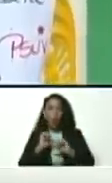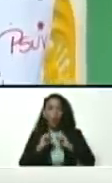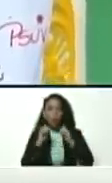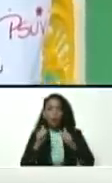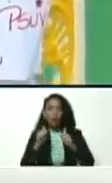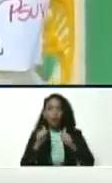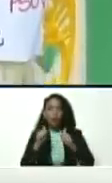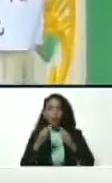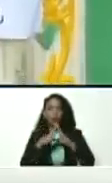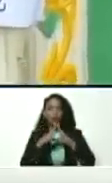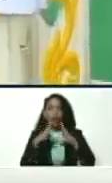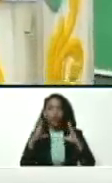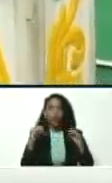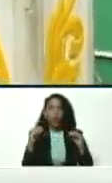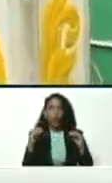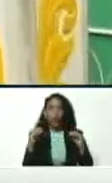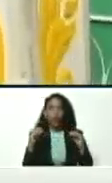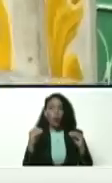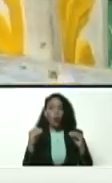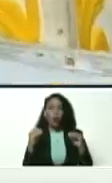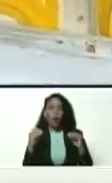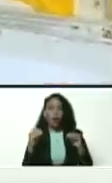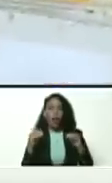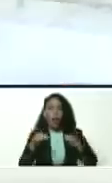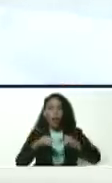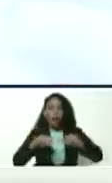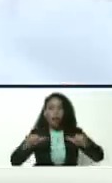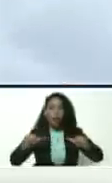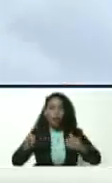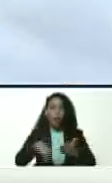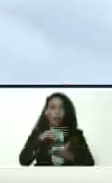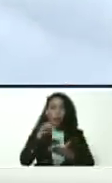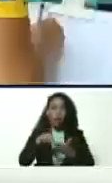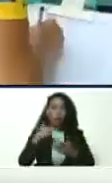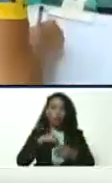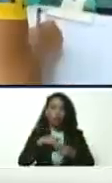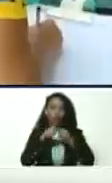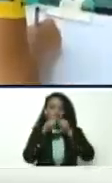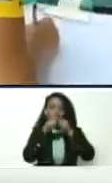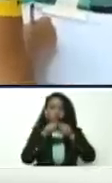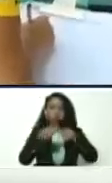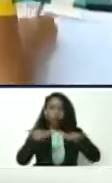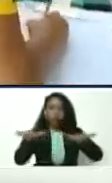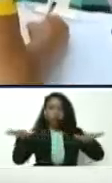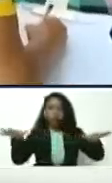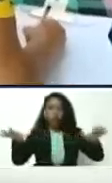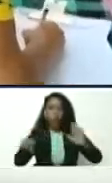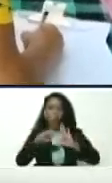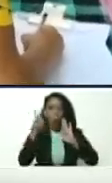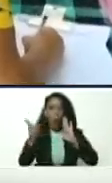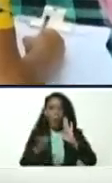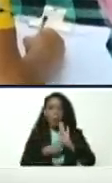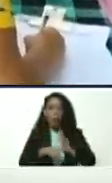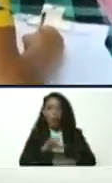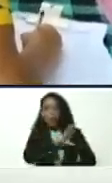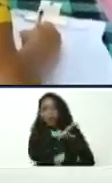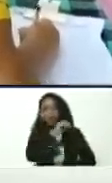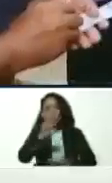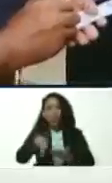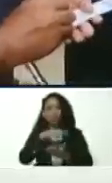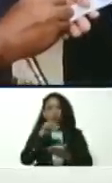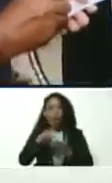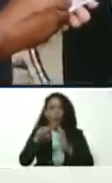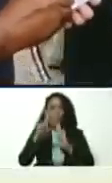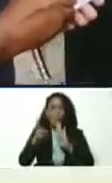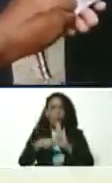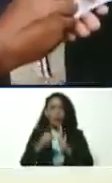por toda la geografía nacional nos vamos a desplegar el buró político en pleno la dirección nacional en pleno